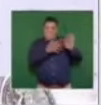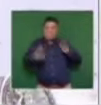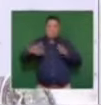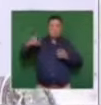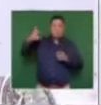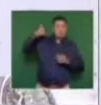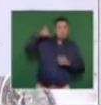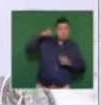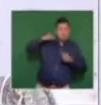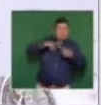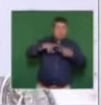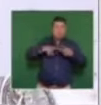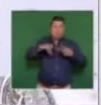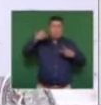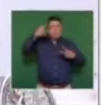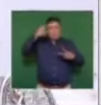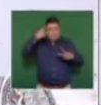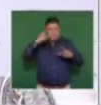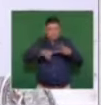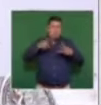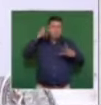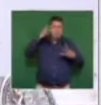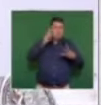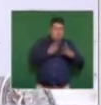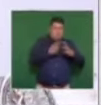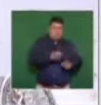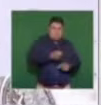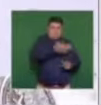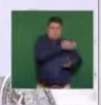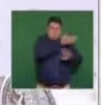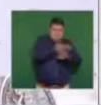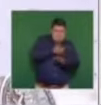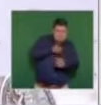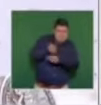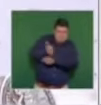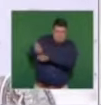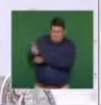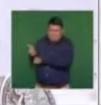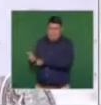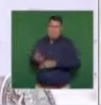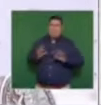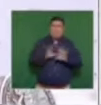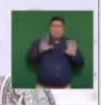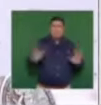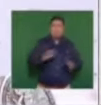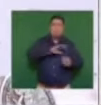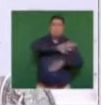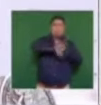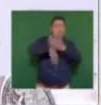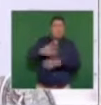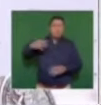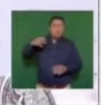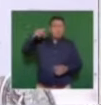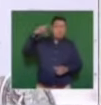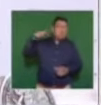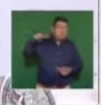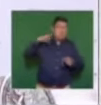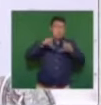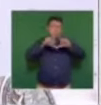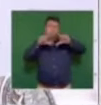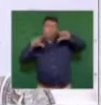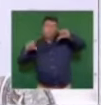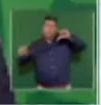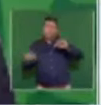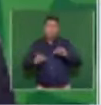El rubro que más ha crecido en el presupuesto de CFE no es la inversión, no es la innovación tecnológica, no es la